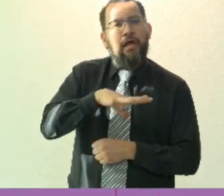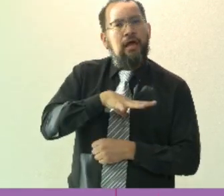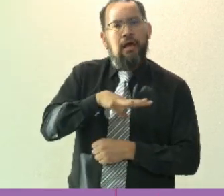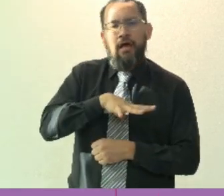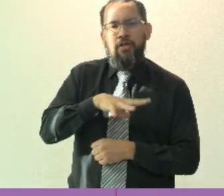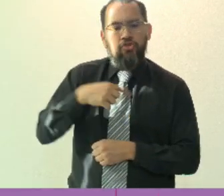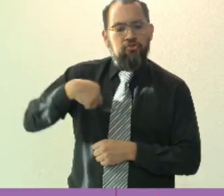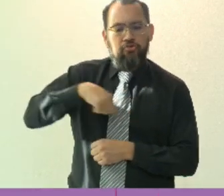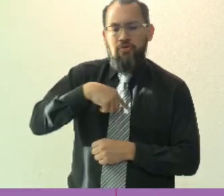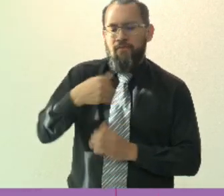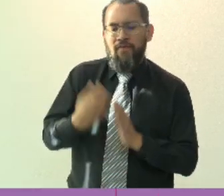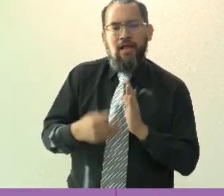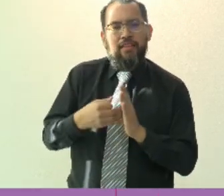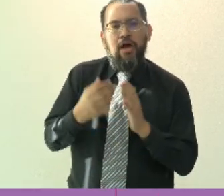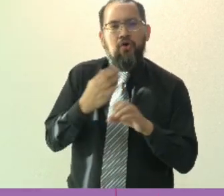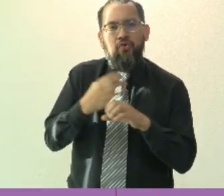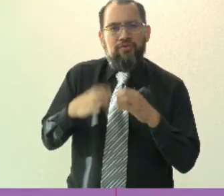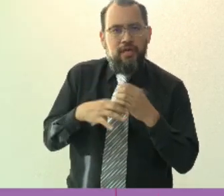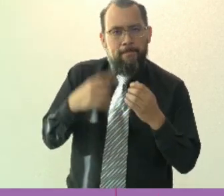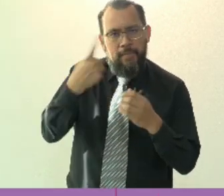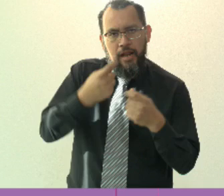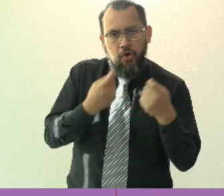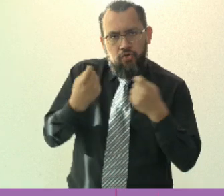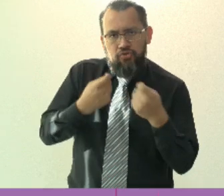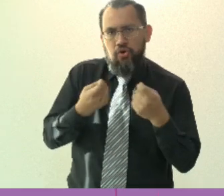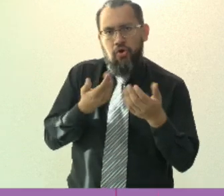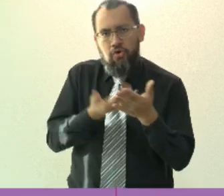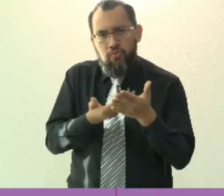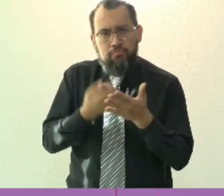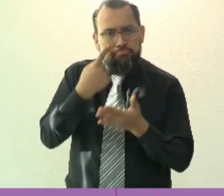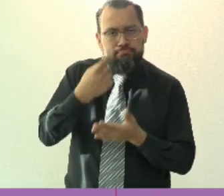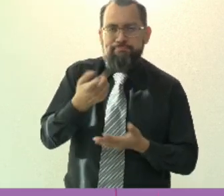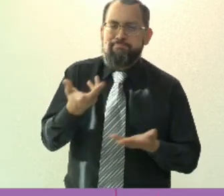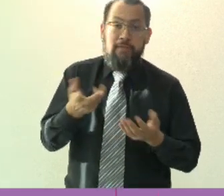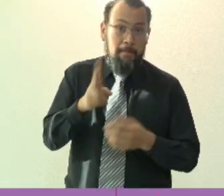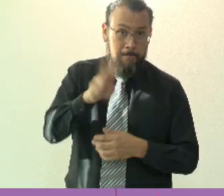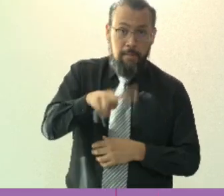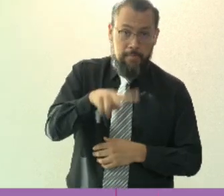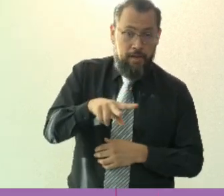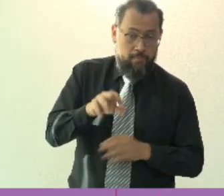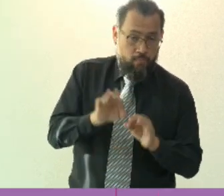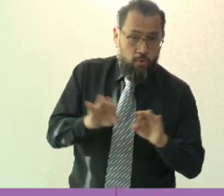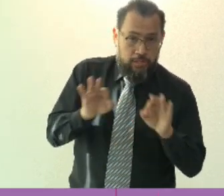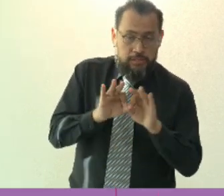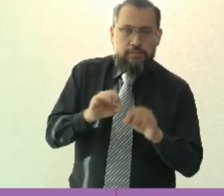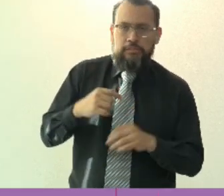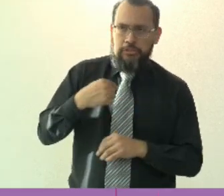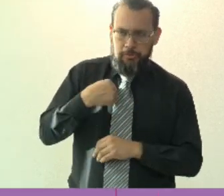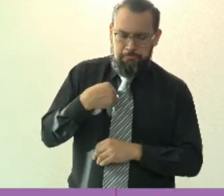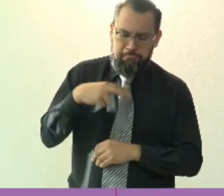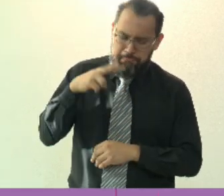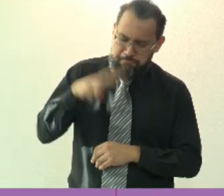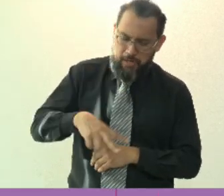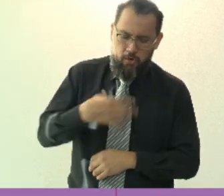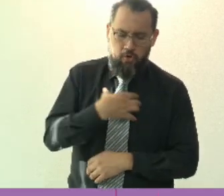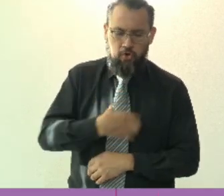instrumentos de control y consulta, ¿no? Entonces, es muy importante y de verdad que yo estoy muy